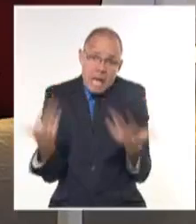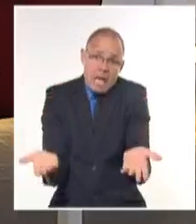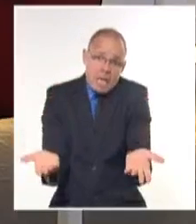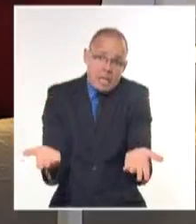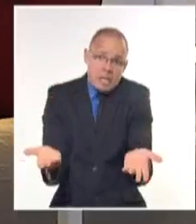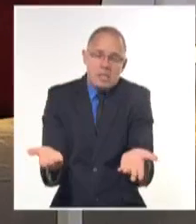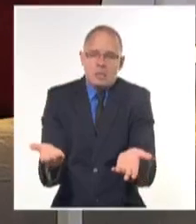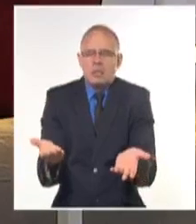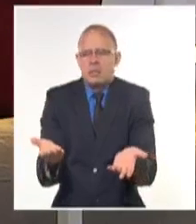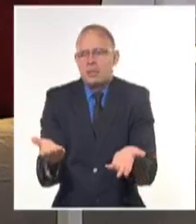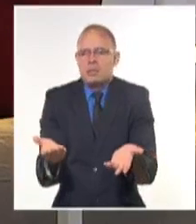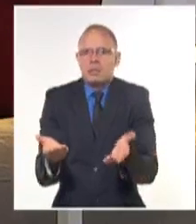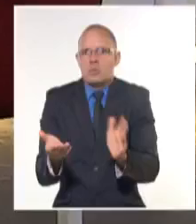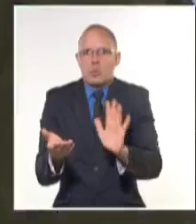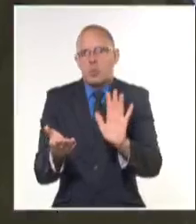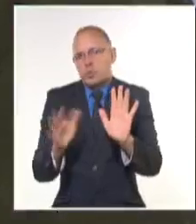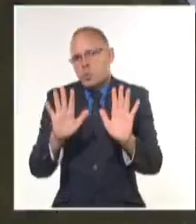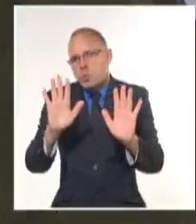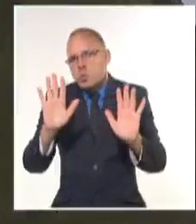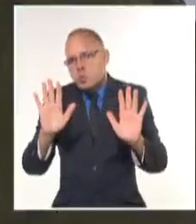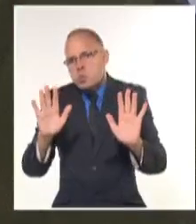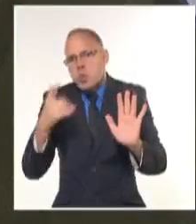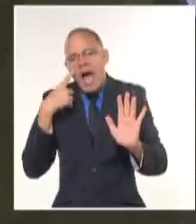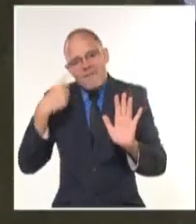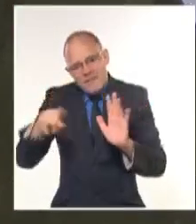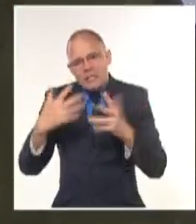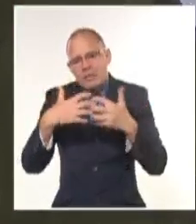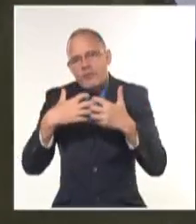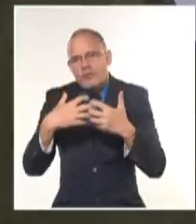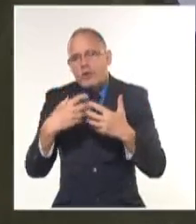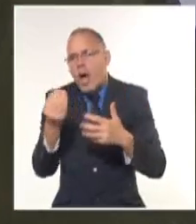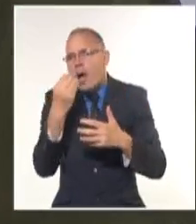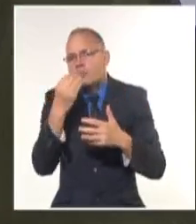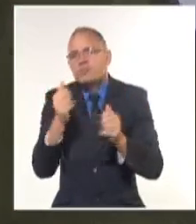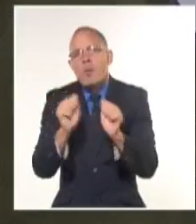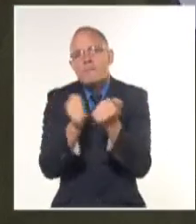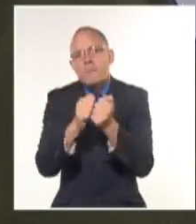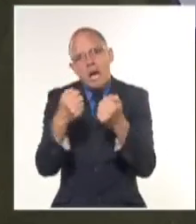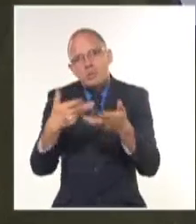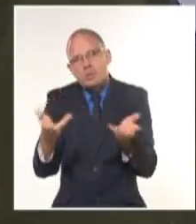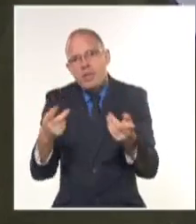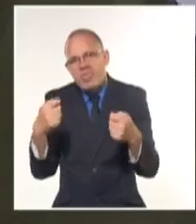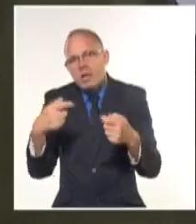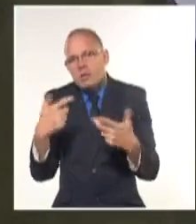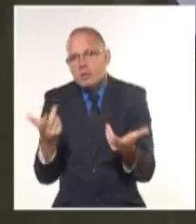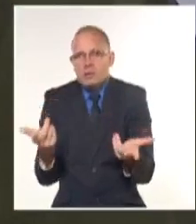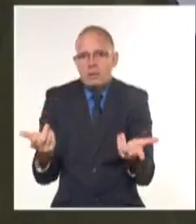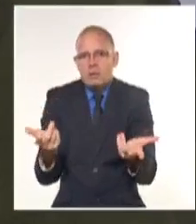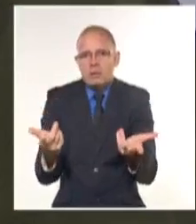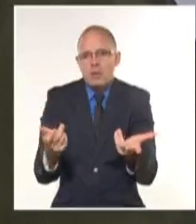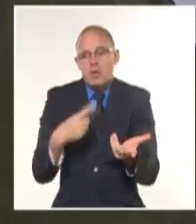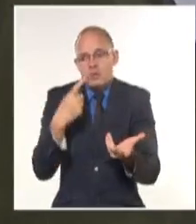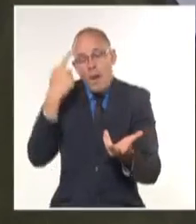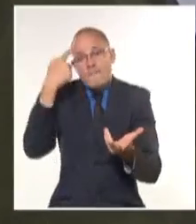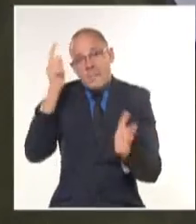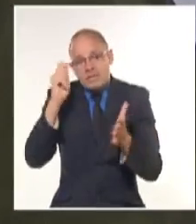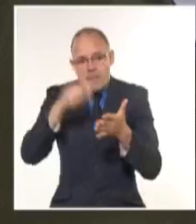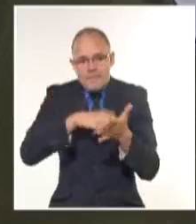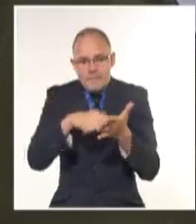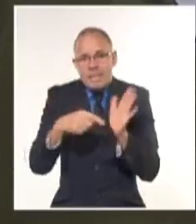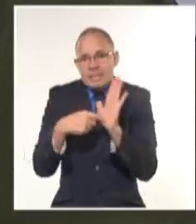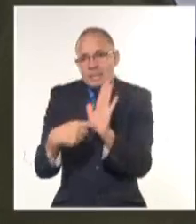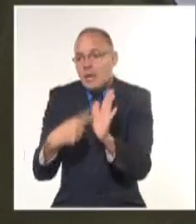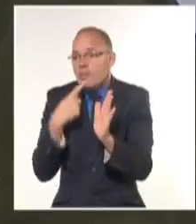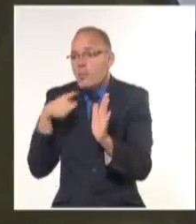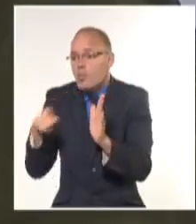Lo que estamos buscando es que haya pan y que los recursos que se destinan para eso, en este caso, con esa concertación con los actores